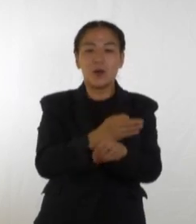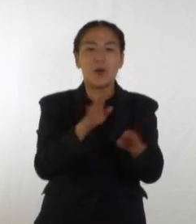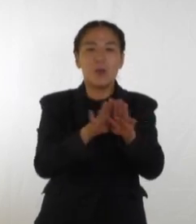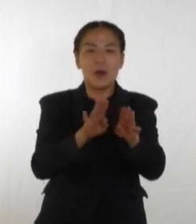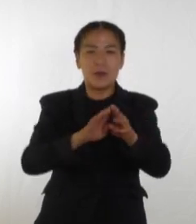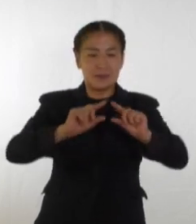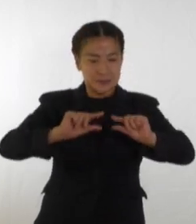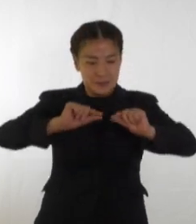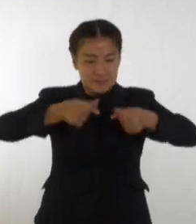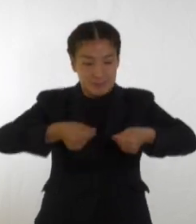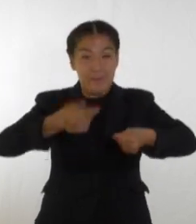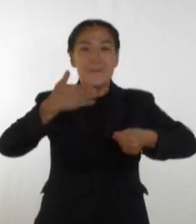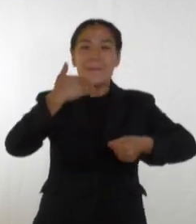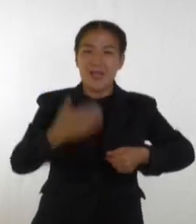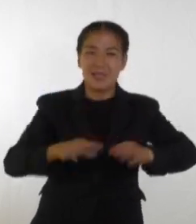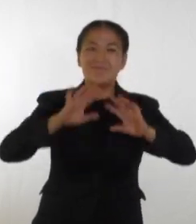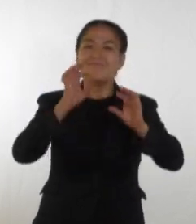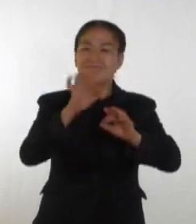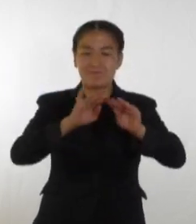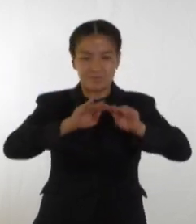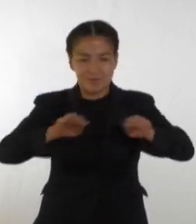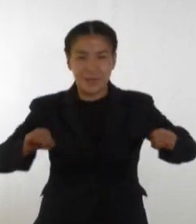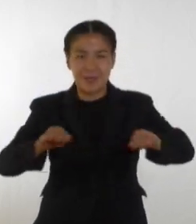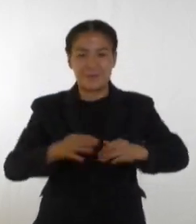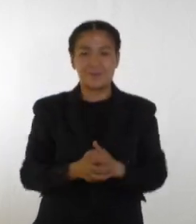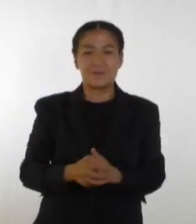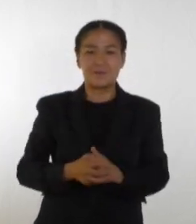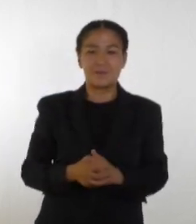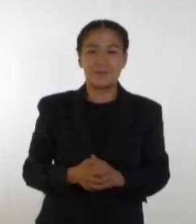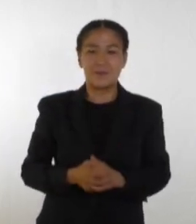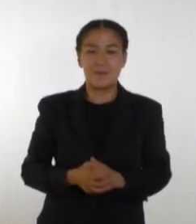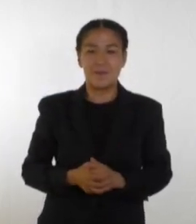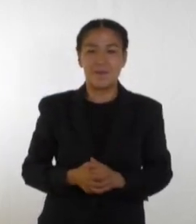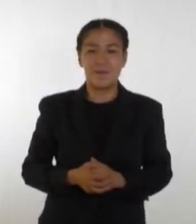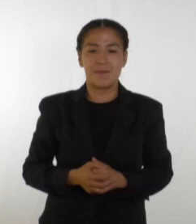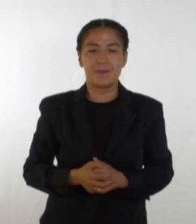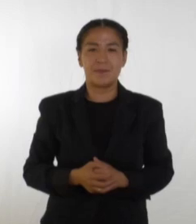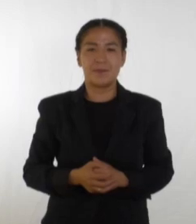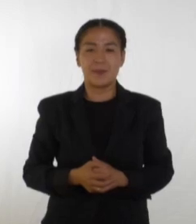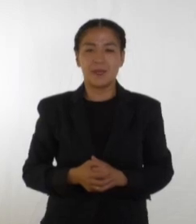Procurando que nuestros redobleces pues sean bien rectos.